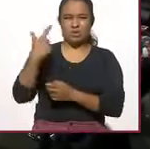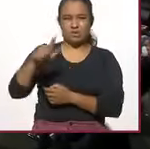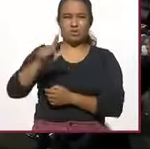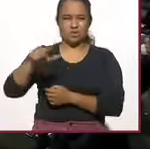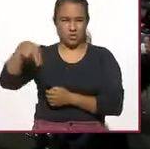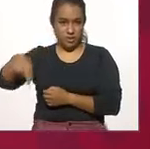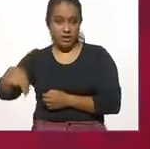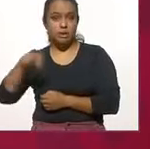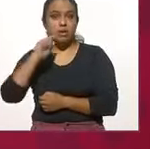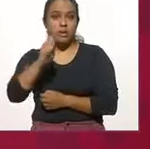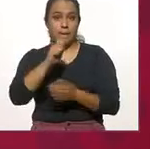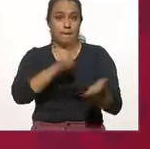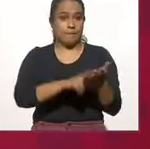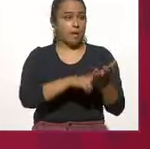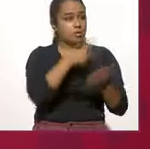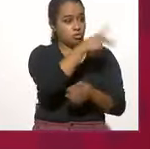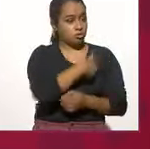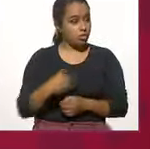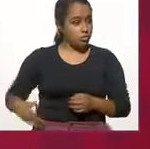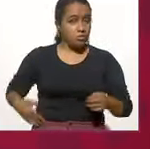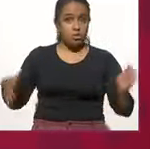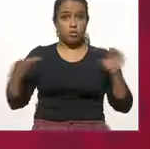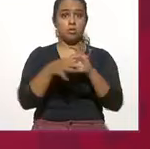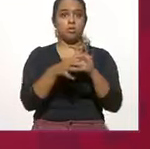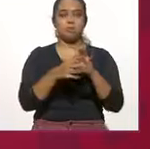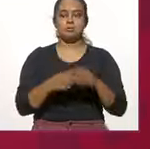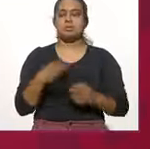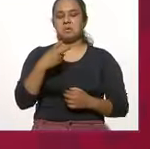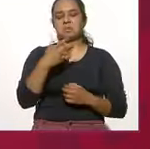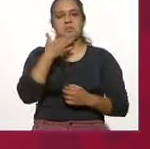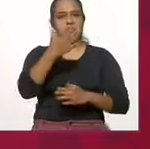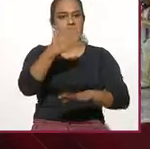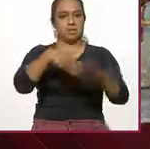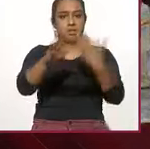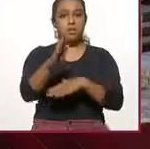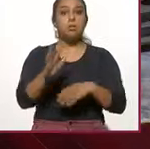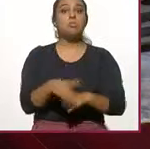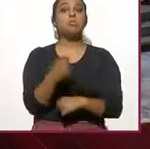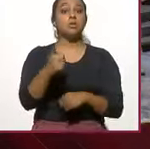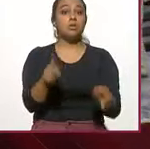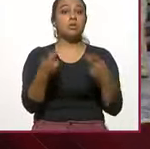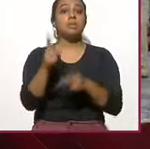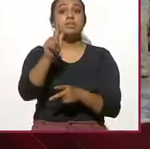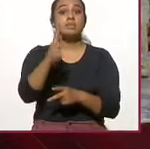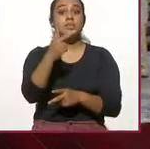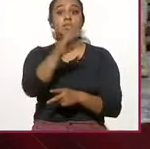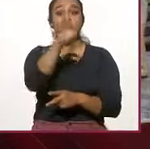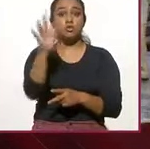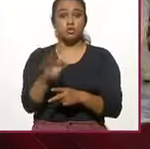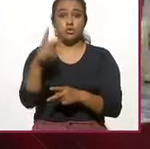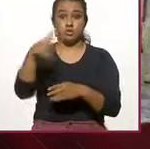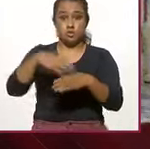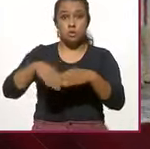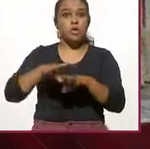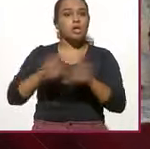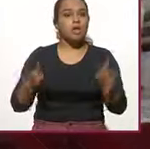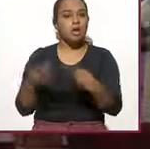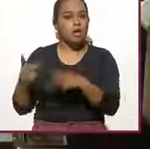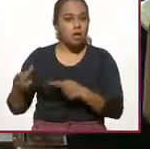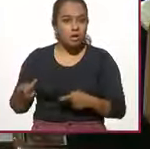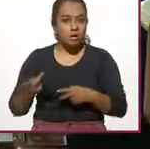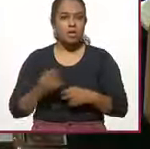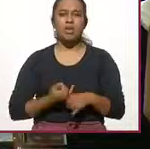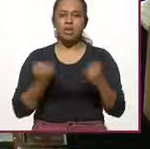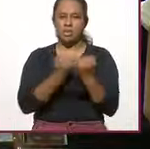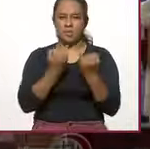Nacional relacionado al valor del avión presidencial fue todo un éxito, pues se vendieron más de 78% de los boletos.